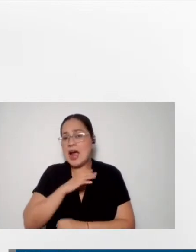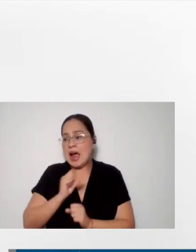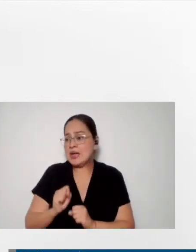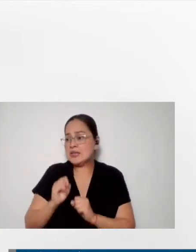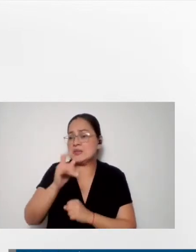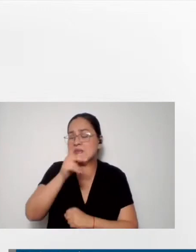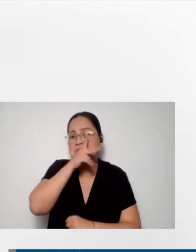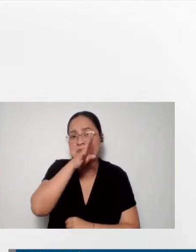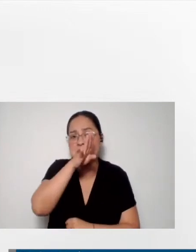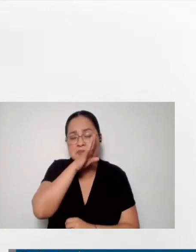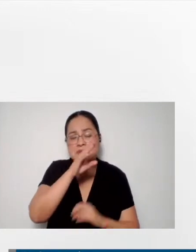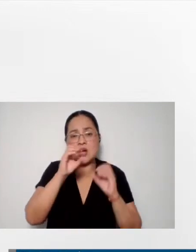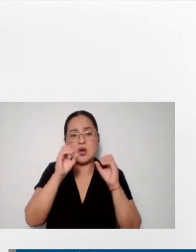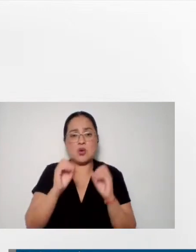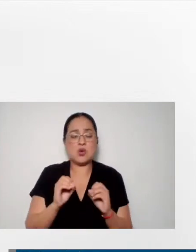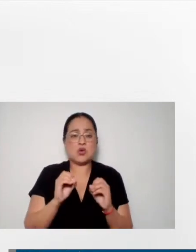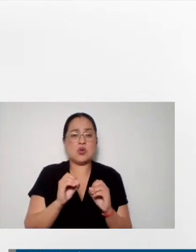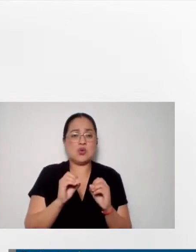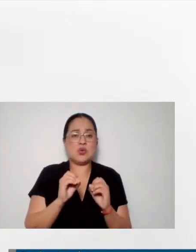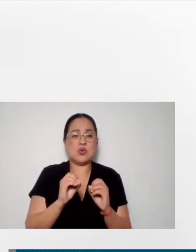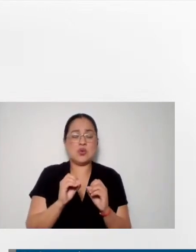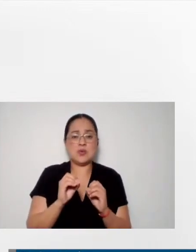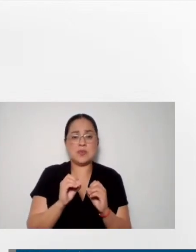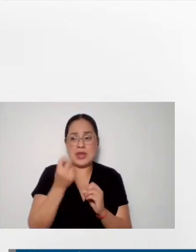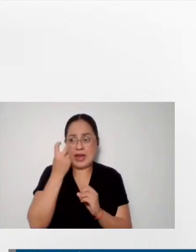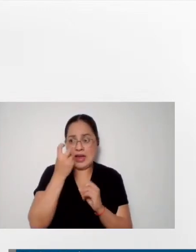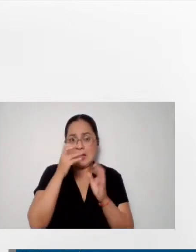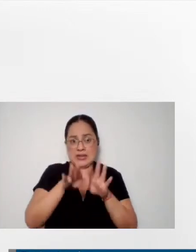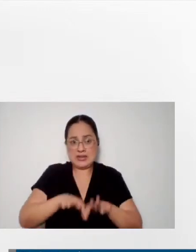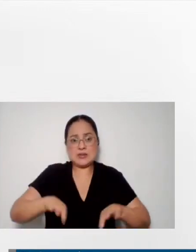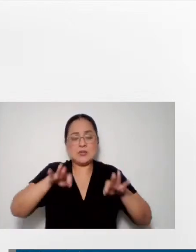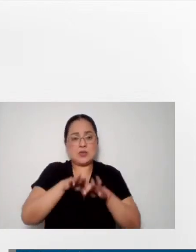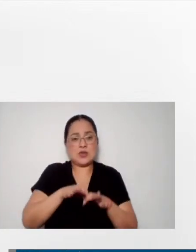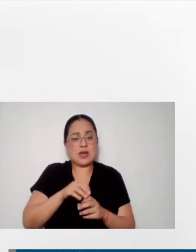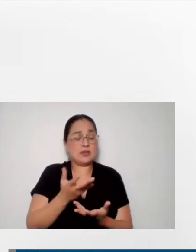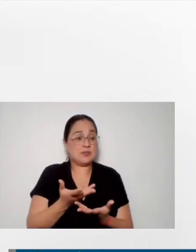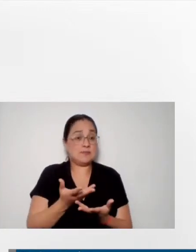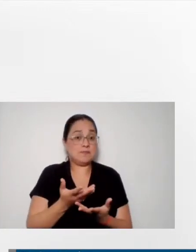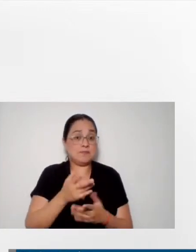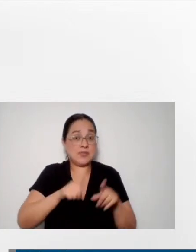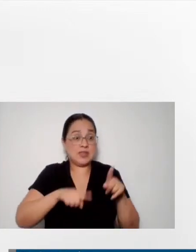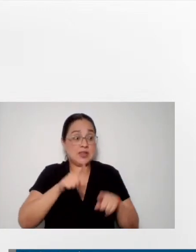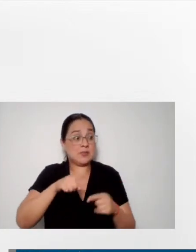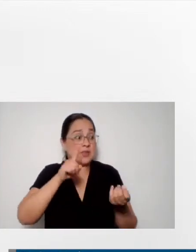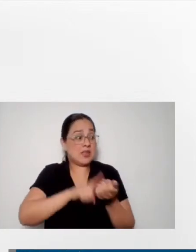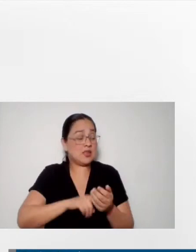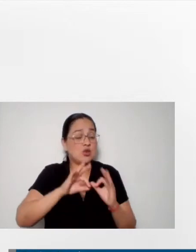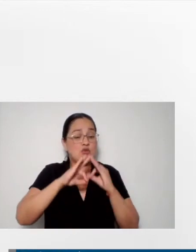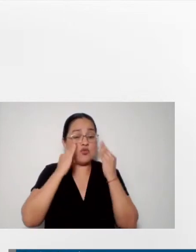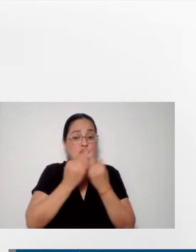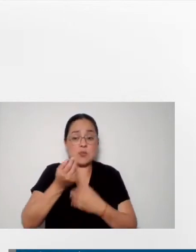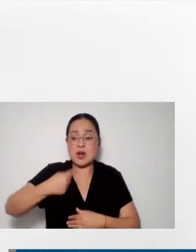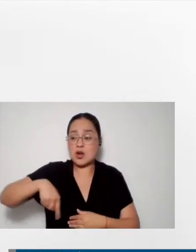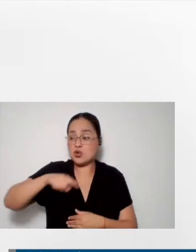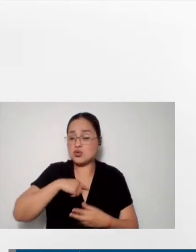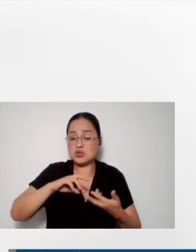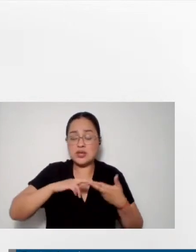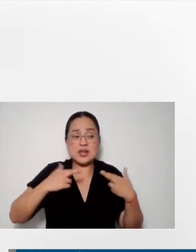madres. Y todo esto, o sea, se refiere a la complejidad de nuestras relaciones y de hecho de esto también habla un poco